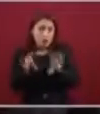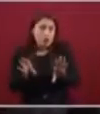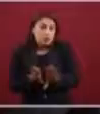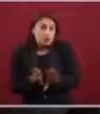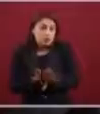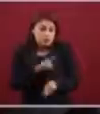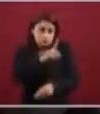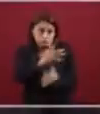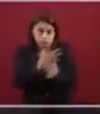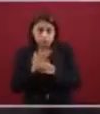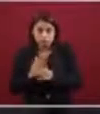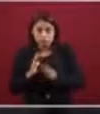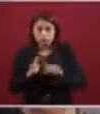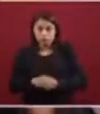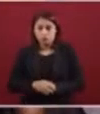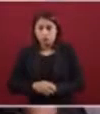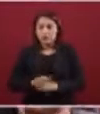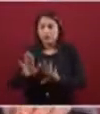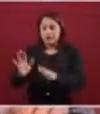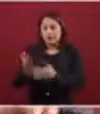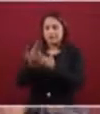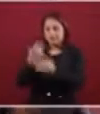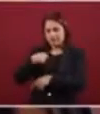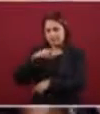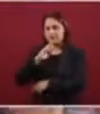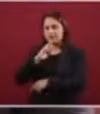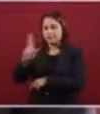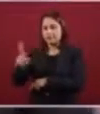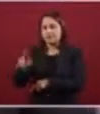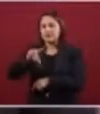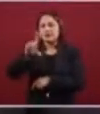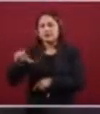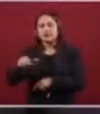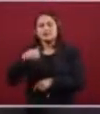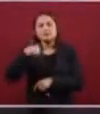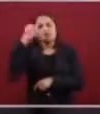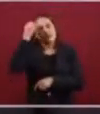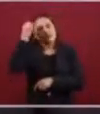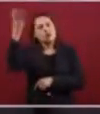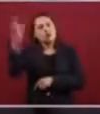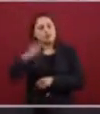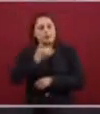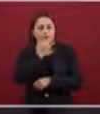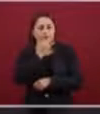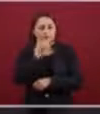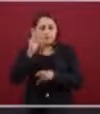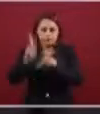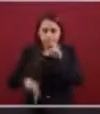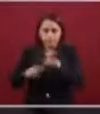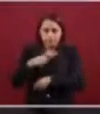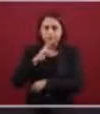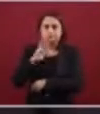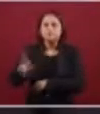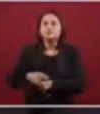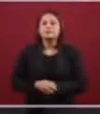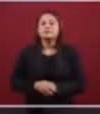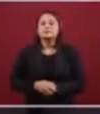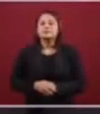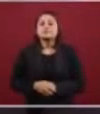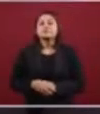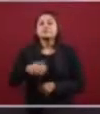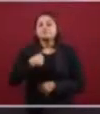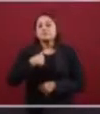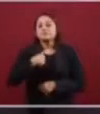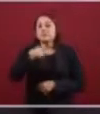y la otra pregunta, nada más te la hago. Si me permites contestarla, porque luego se me olvida. Pero en ese caso, mira, sí